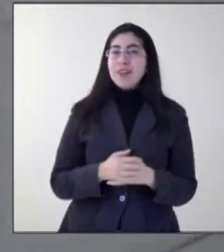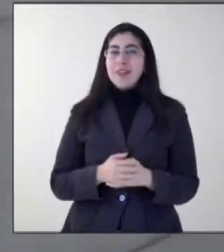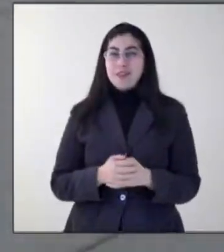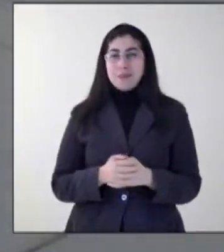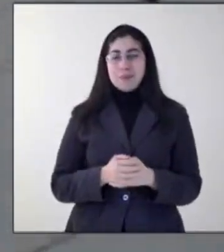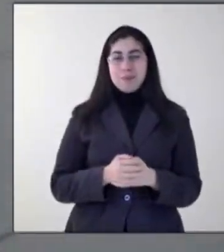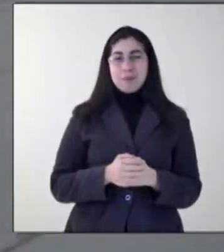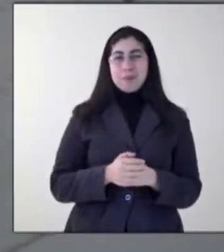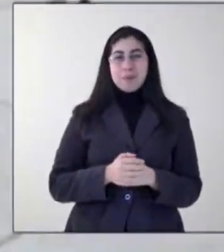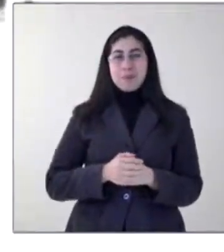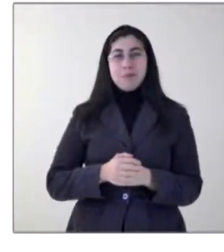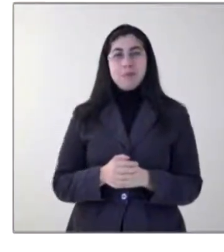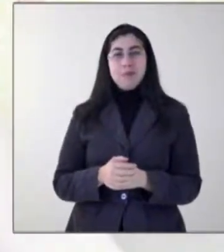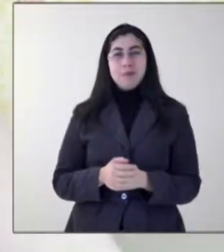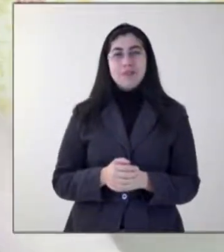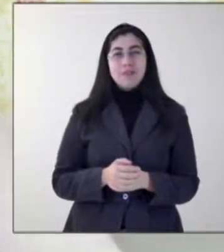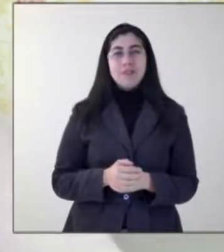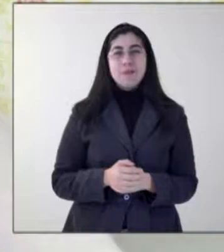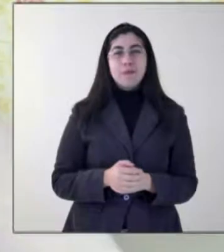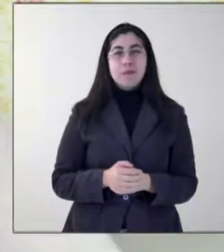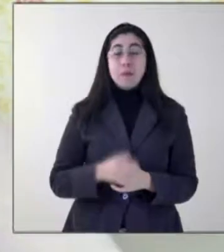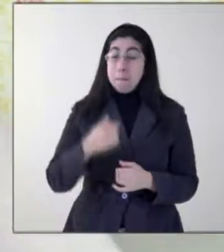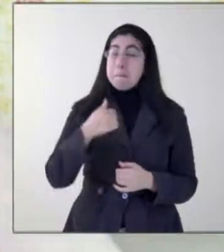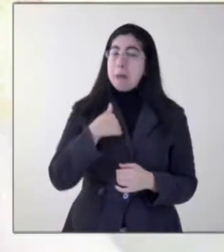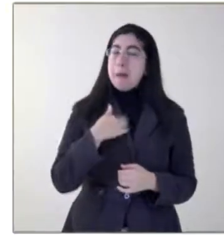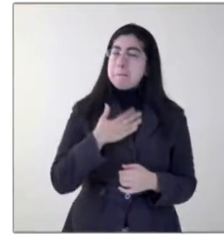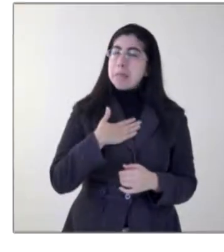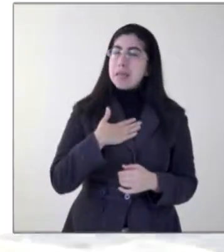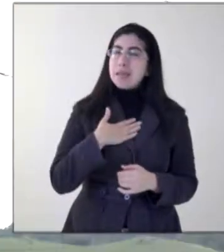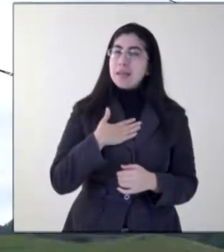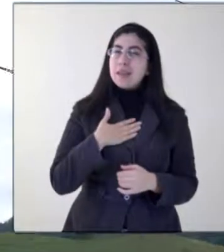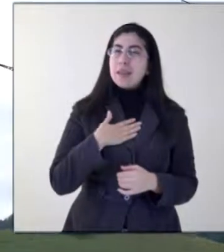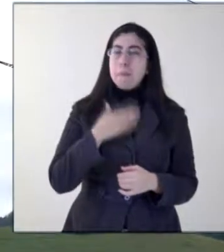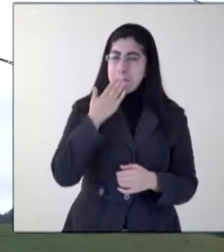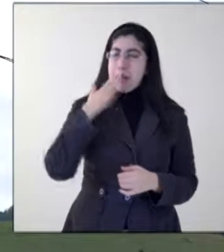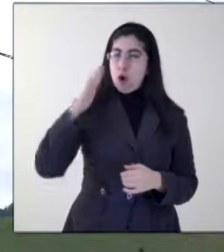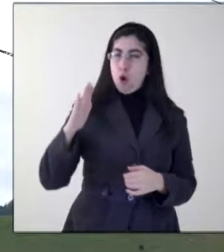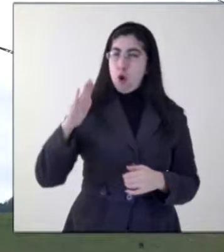su casa los chicos. Así que para mí ahora es mejor.